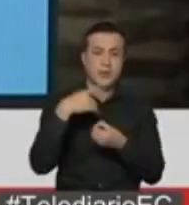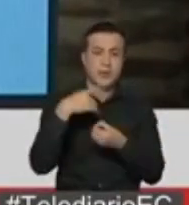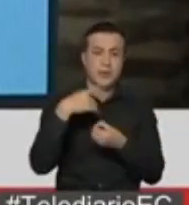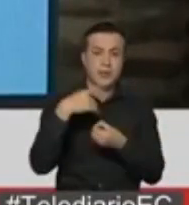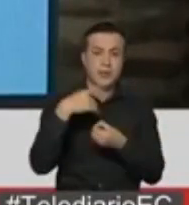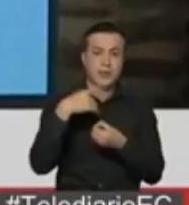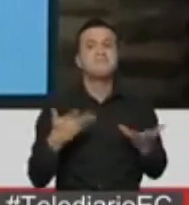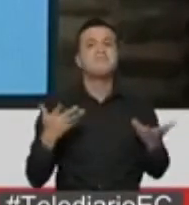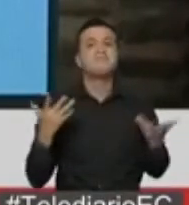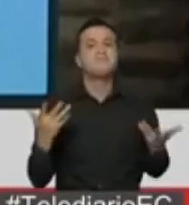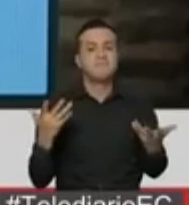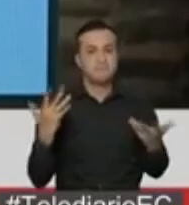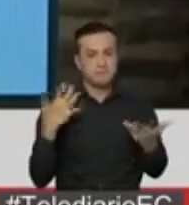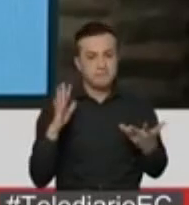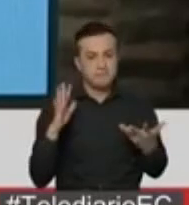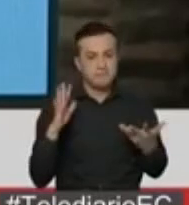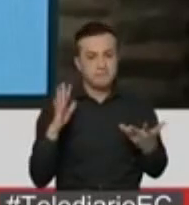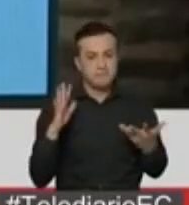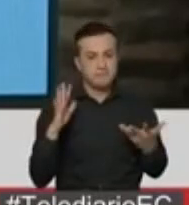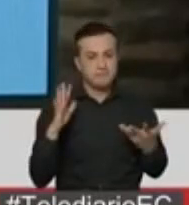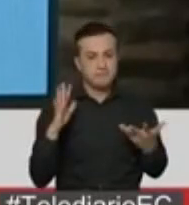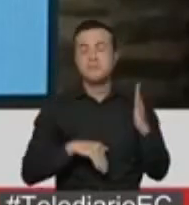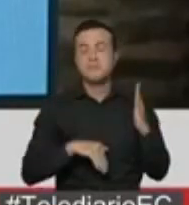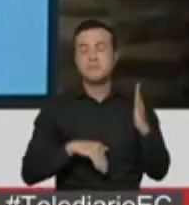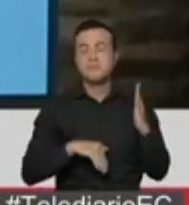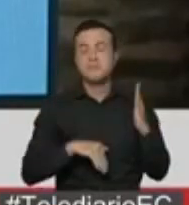que son los que están siendo bastante más afectados